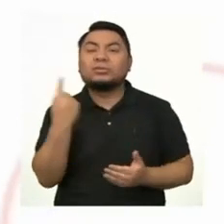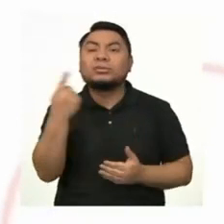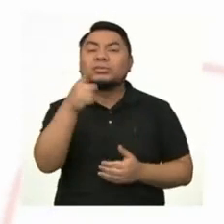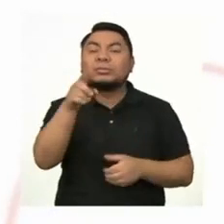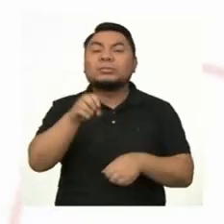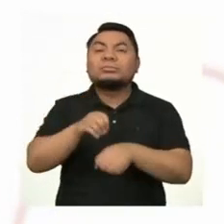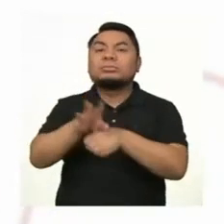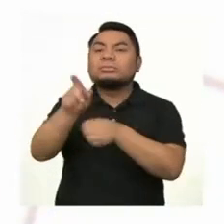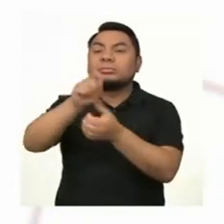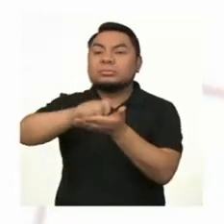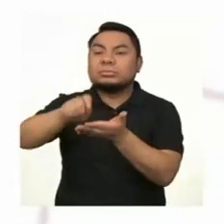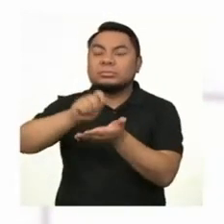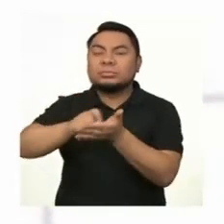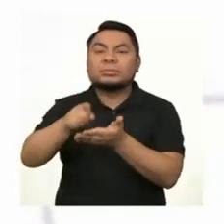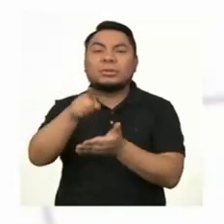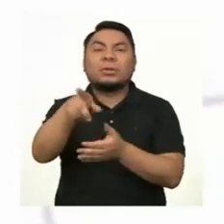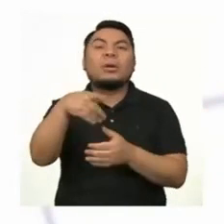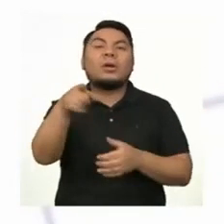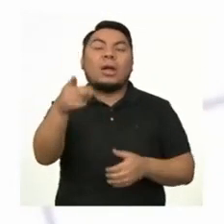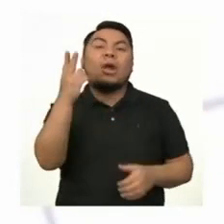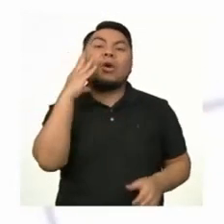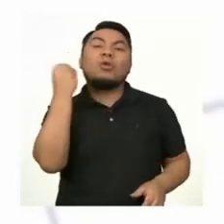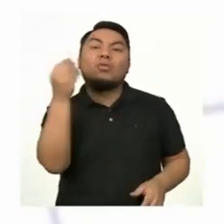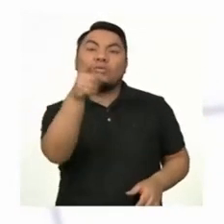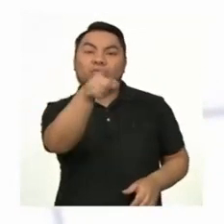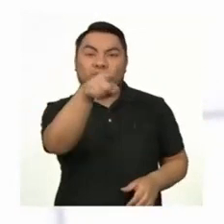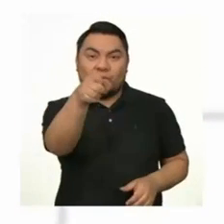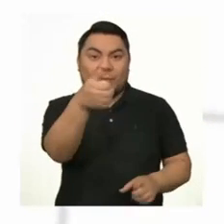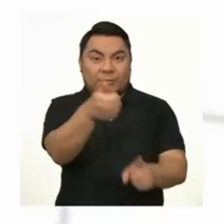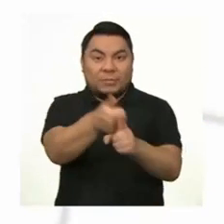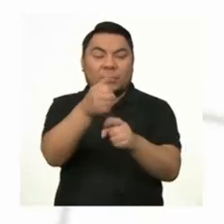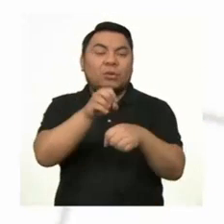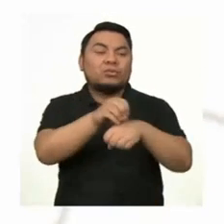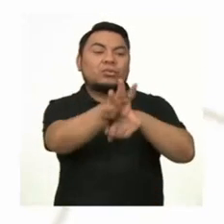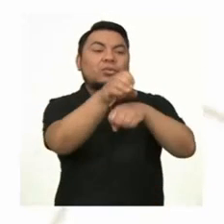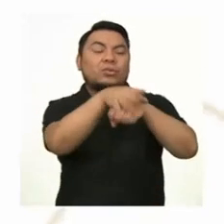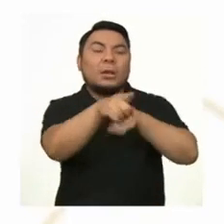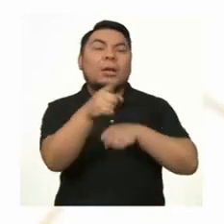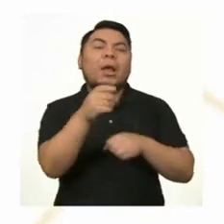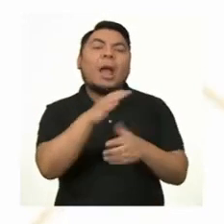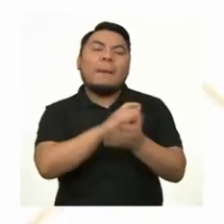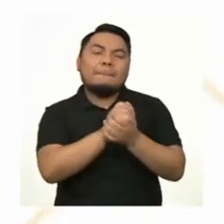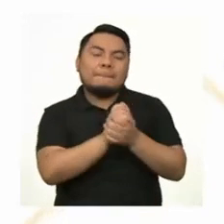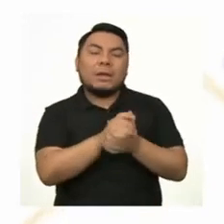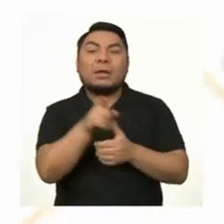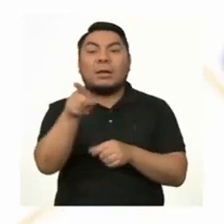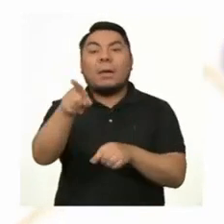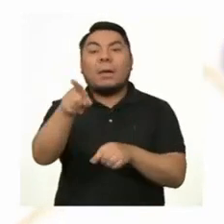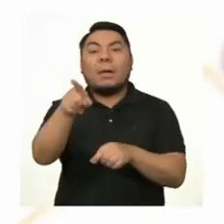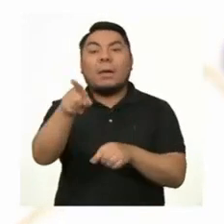recomendaciones que les podrían dar a adolescentes y a sus madres y padres para sobrellevar este momento.